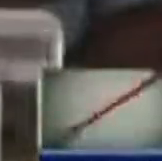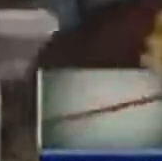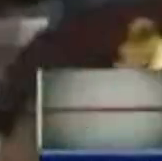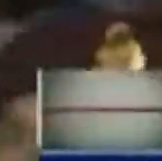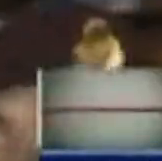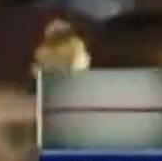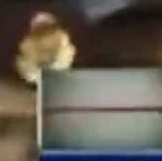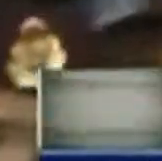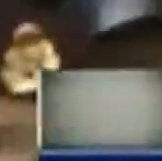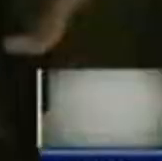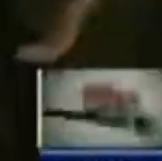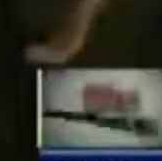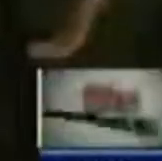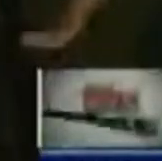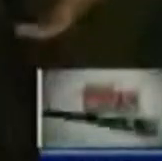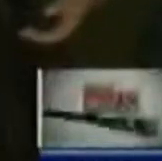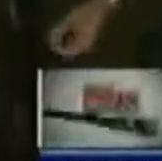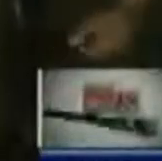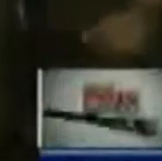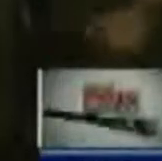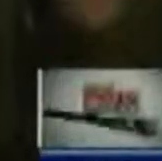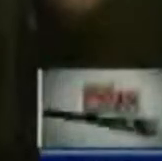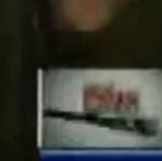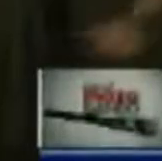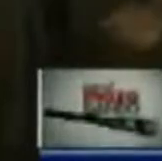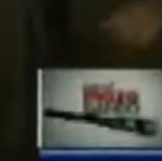que llorar y ríe